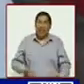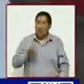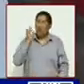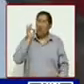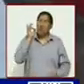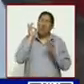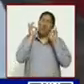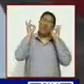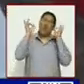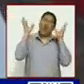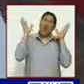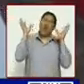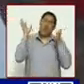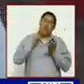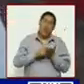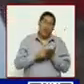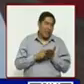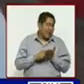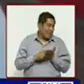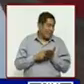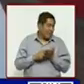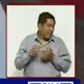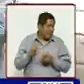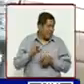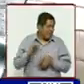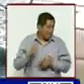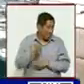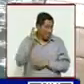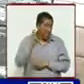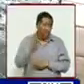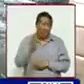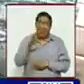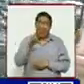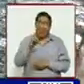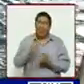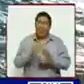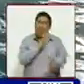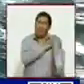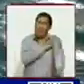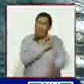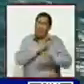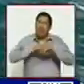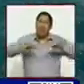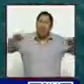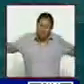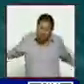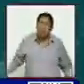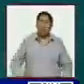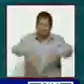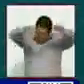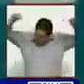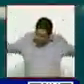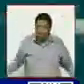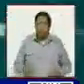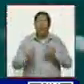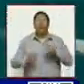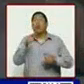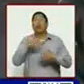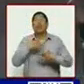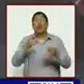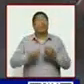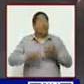¡Wow! Esta medalla la gané en 50 metros mariposa. ¿Cuál es tu favorita de entre todas